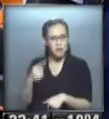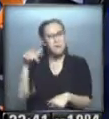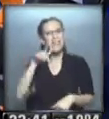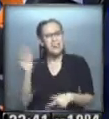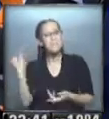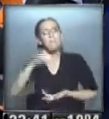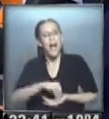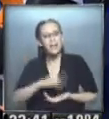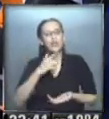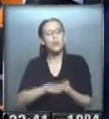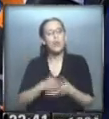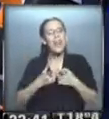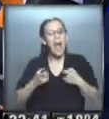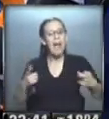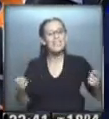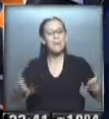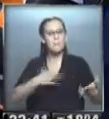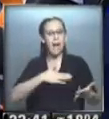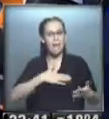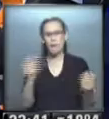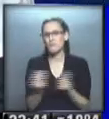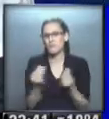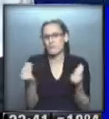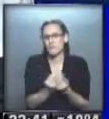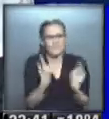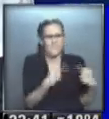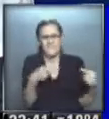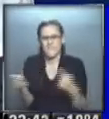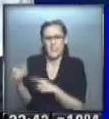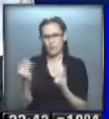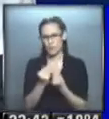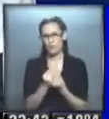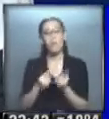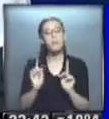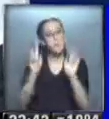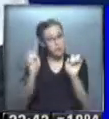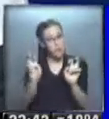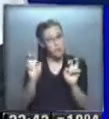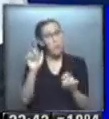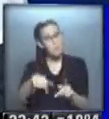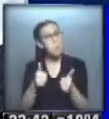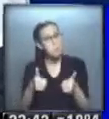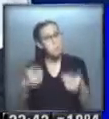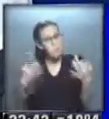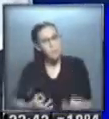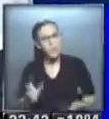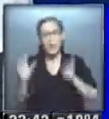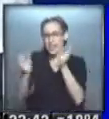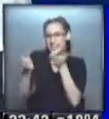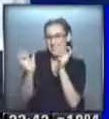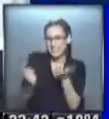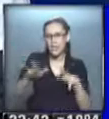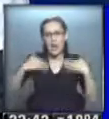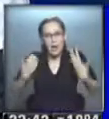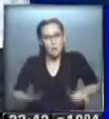mayor concientización sobre el cáncer de mama, sí, mucha campaña, mucha preocupación. Y sobre este tema, bueno, es algo creativo, divertido, aprovechando el